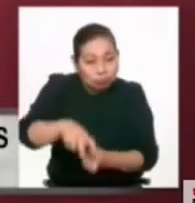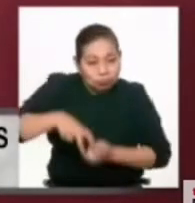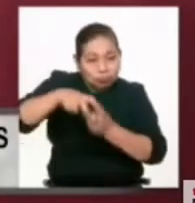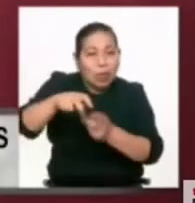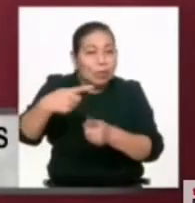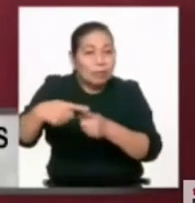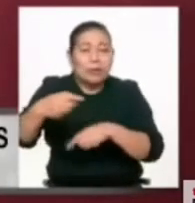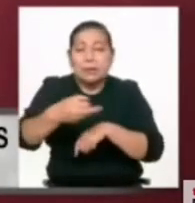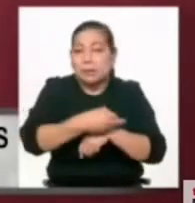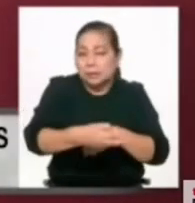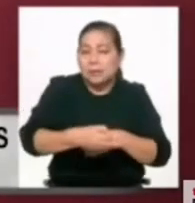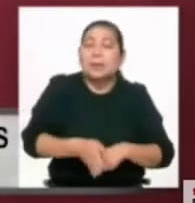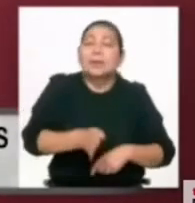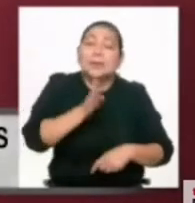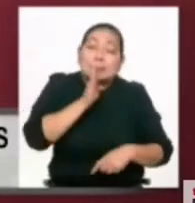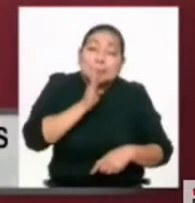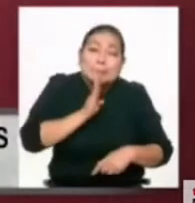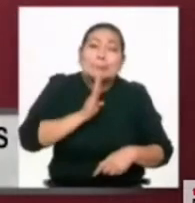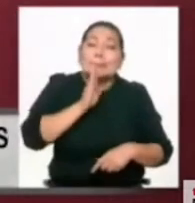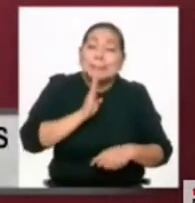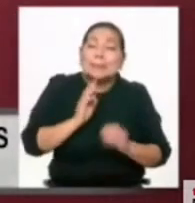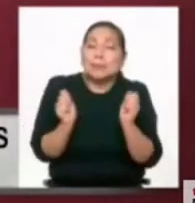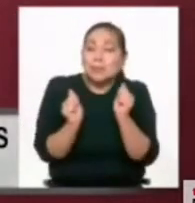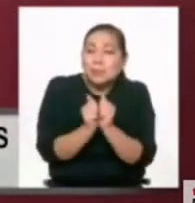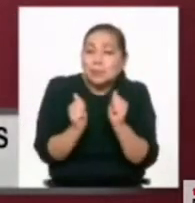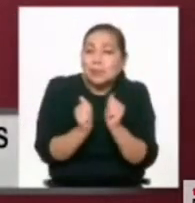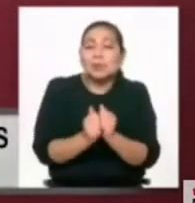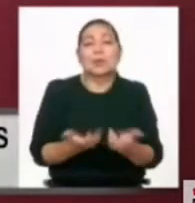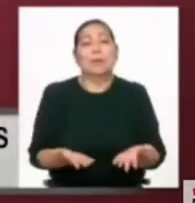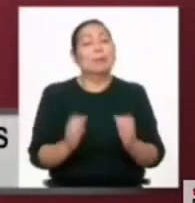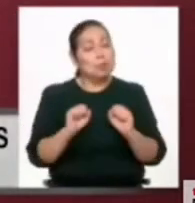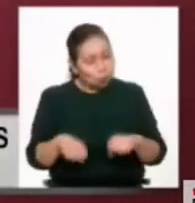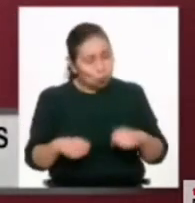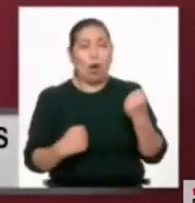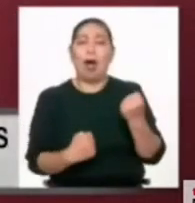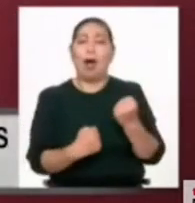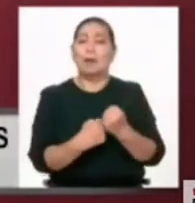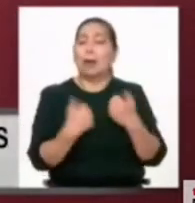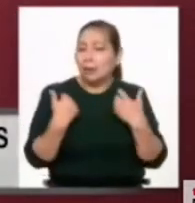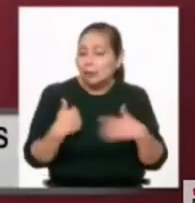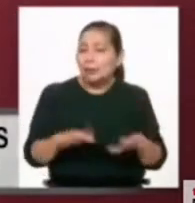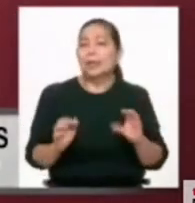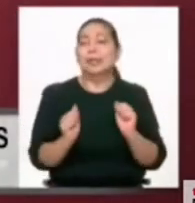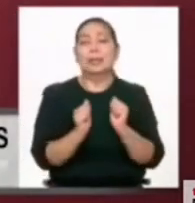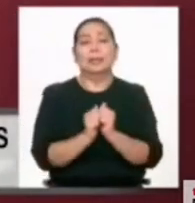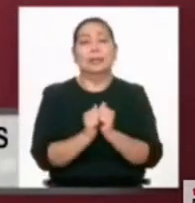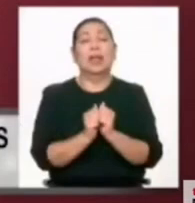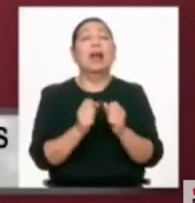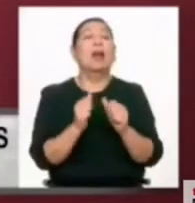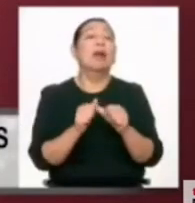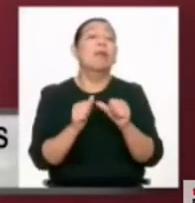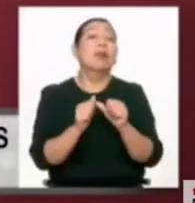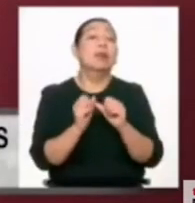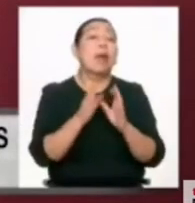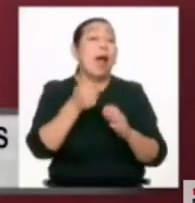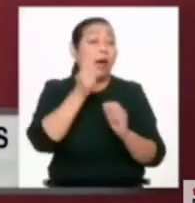diferentes regiones. Paciencia, nosotros conjuntamente vamos a apoyar. Ya tenemos ya la fecha que